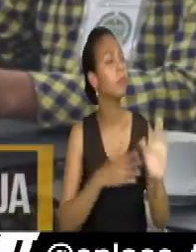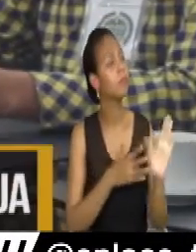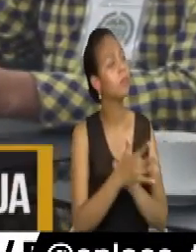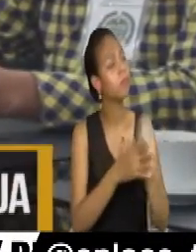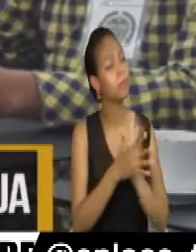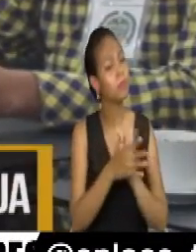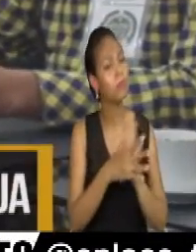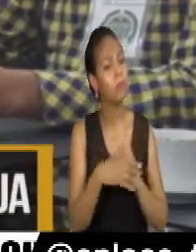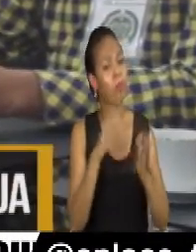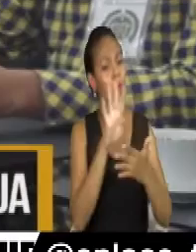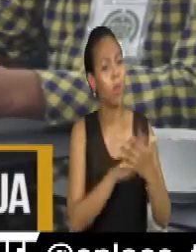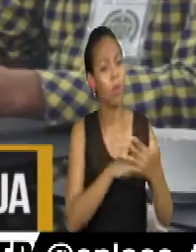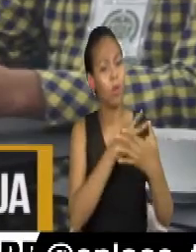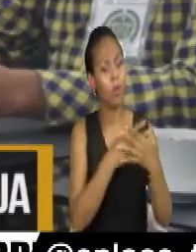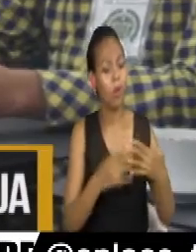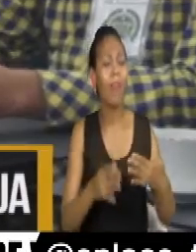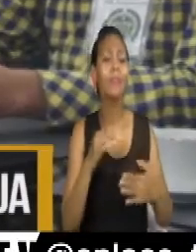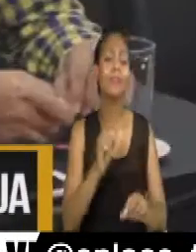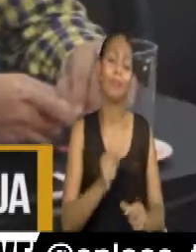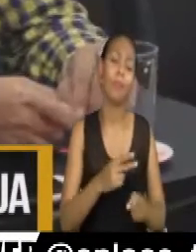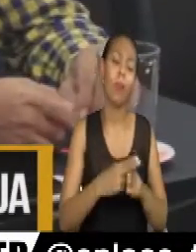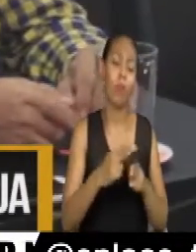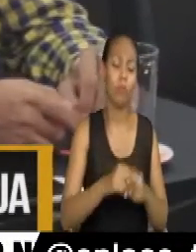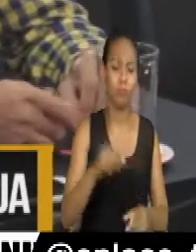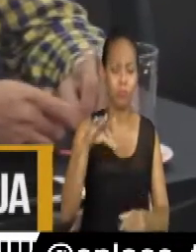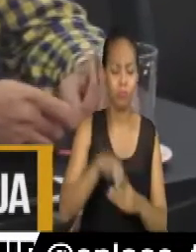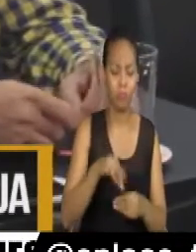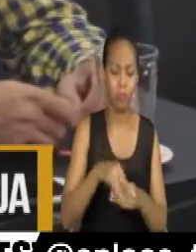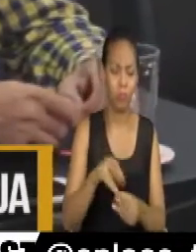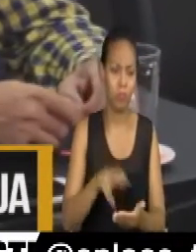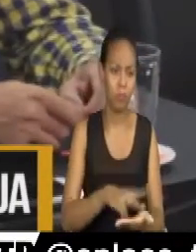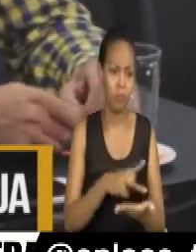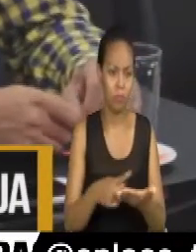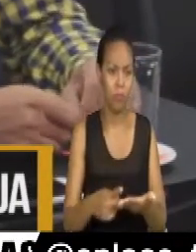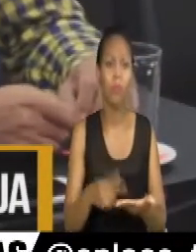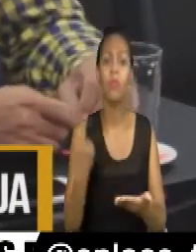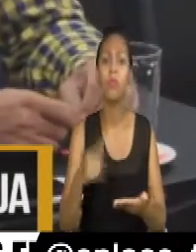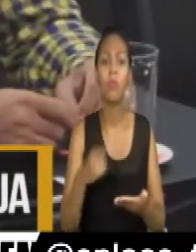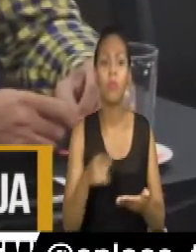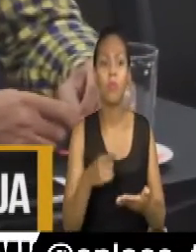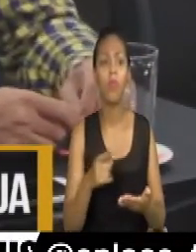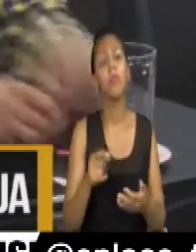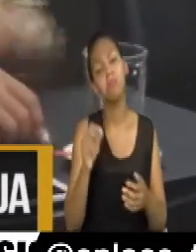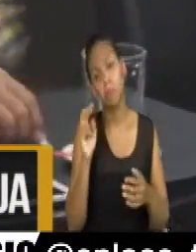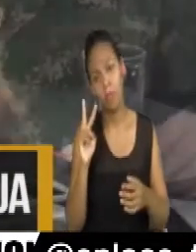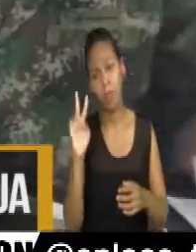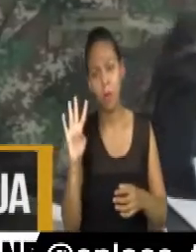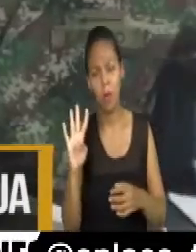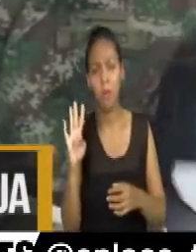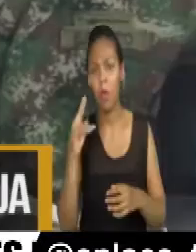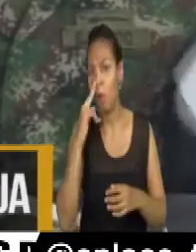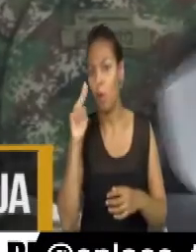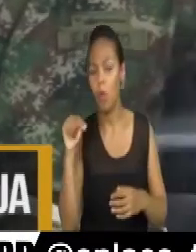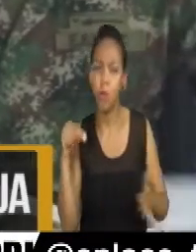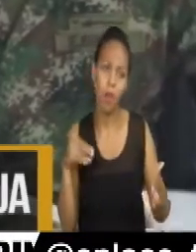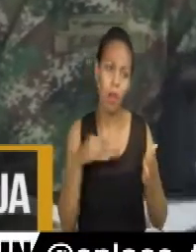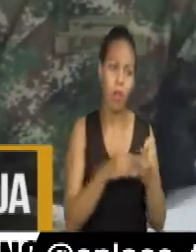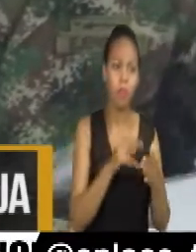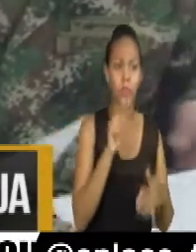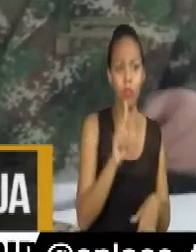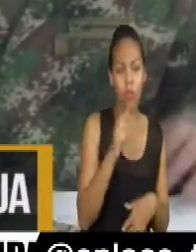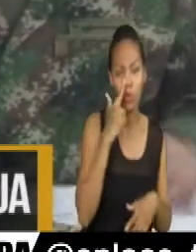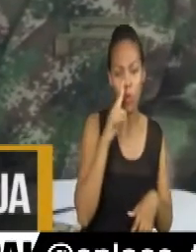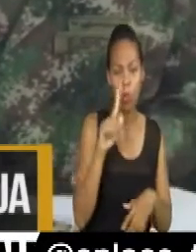calendario electoral en el cual se reglamenta, entre otros aspectos, el periodo comprendido entre el 24 de junio y el 2 de julio